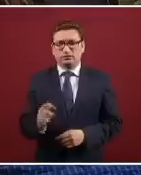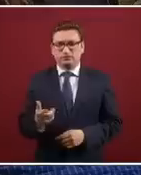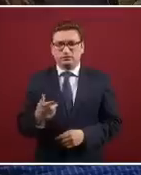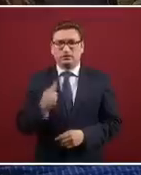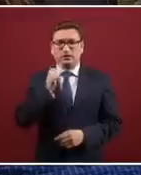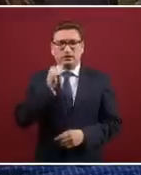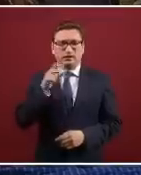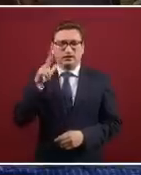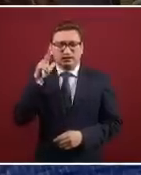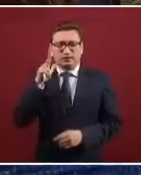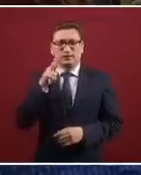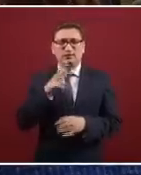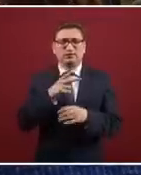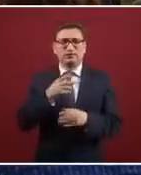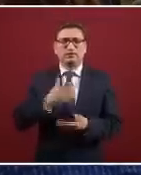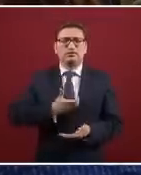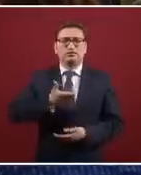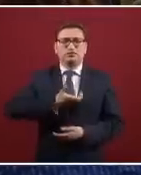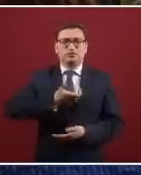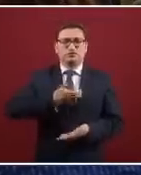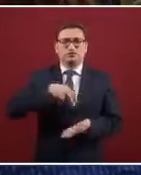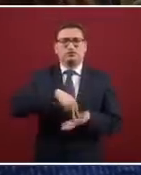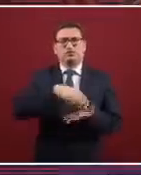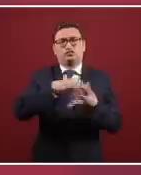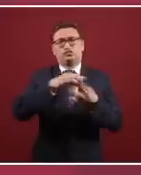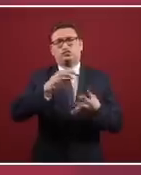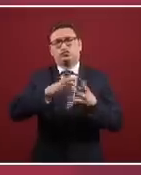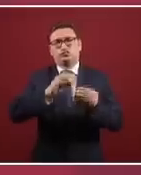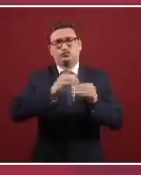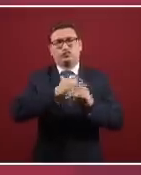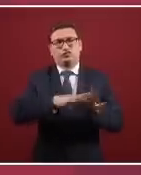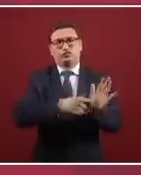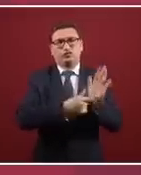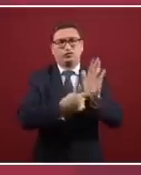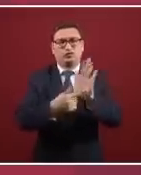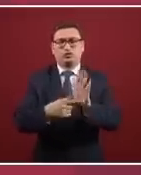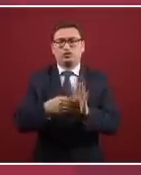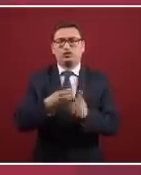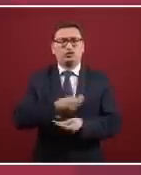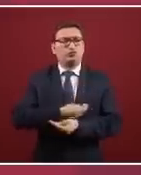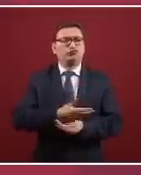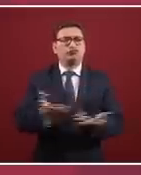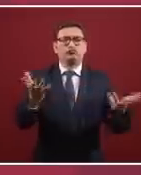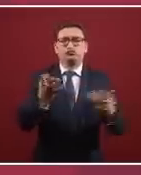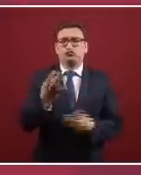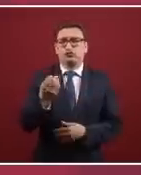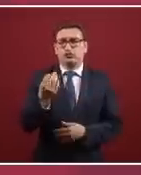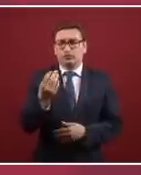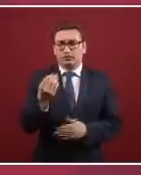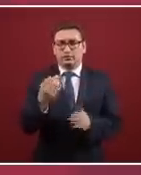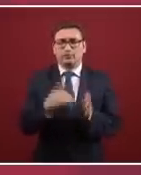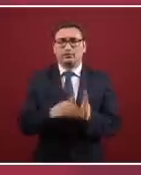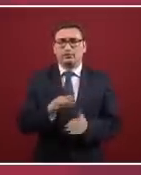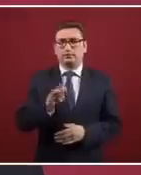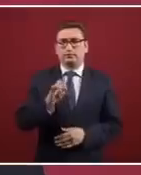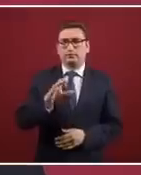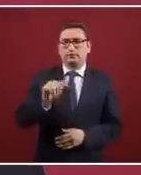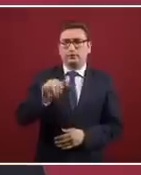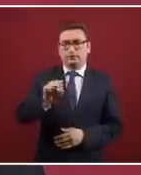Antier di a conocer en el Zócalo que se entregaron 9,000 becas